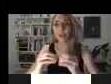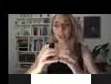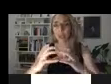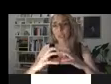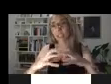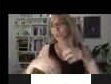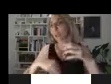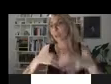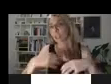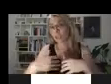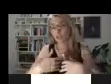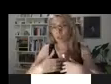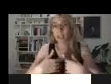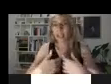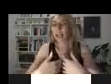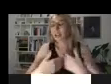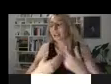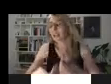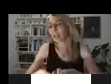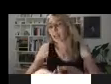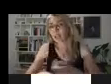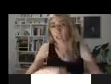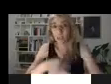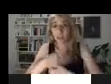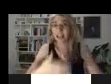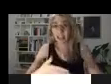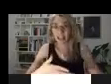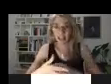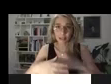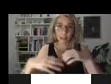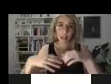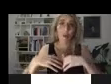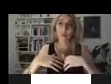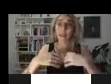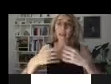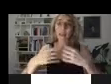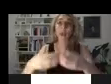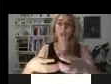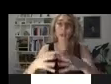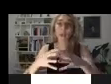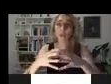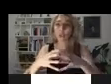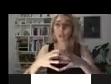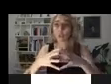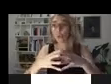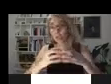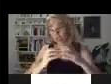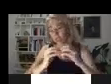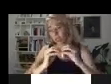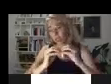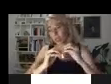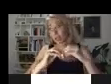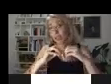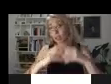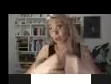aceleró ciertos procesos. El arte digital lleva décadas acompañándonos, pero sin duda